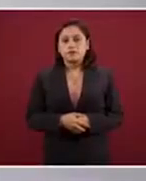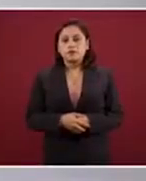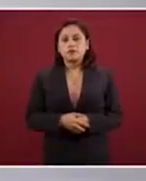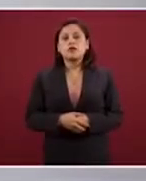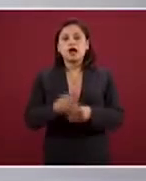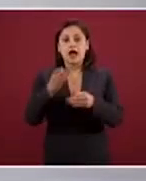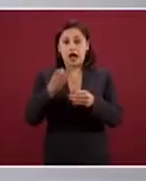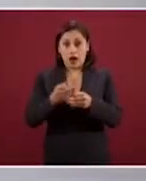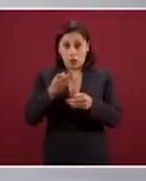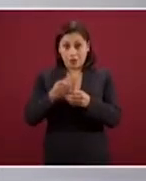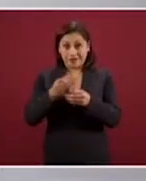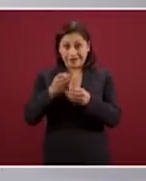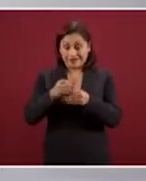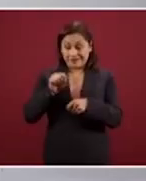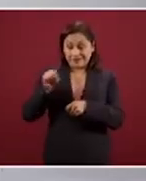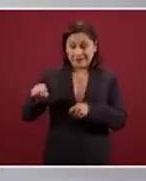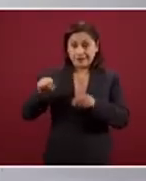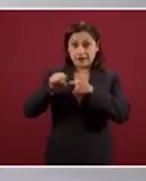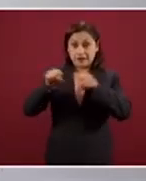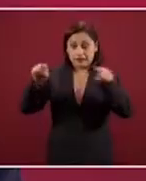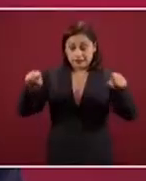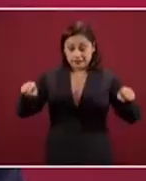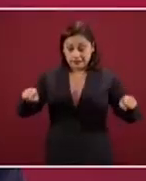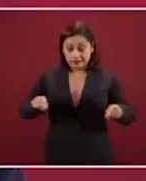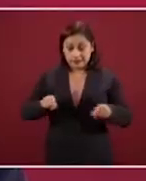más de 500,000 hectáreas